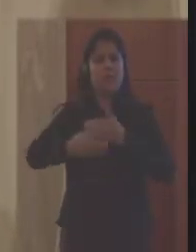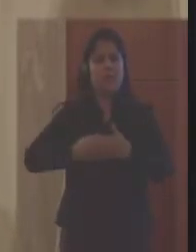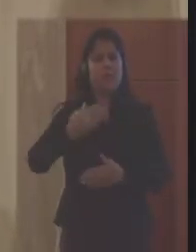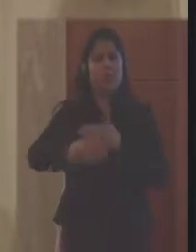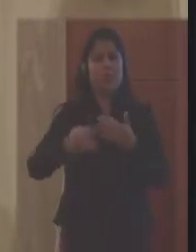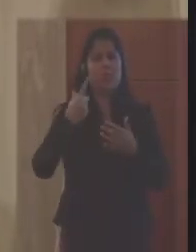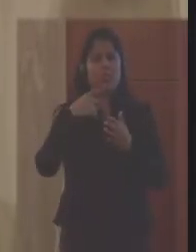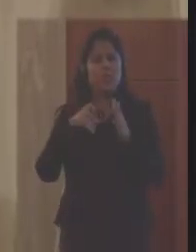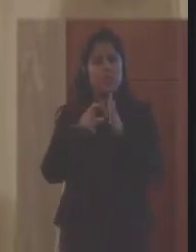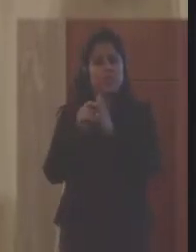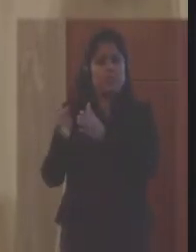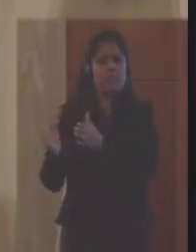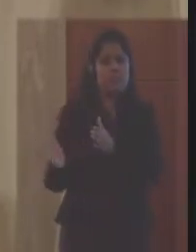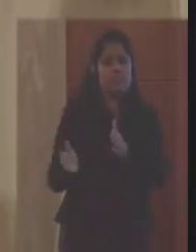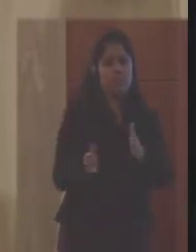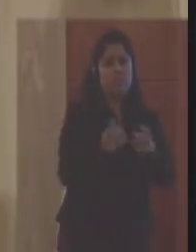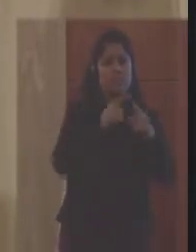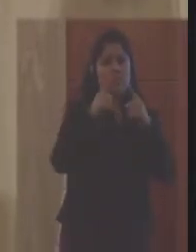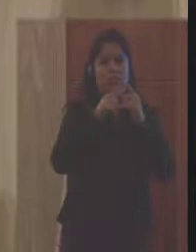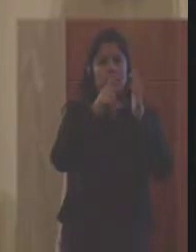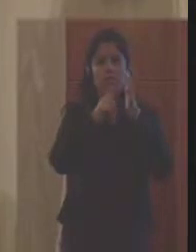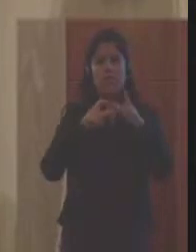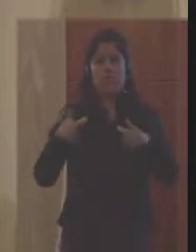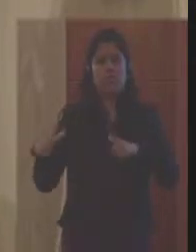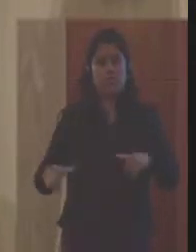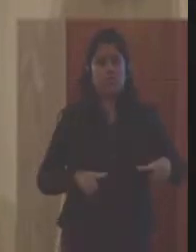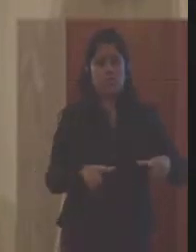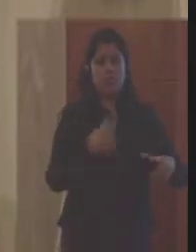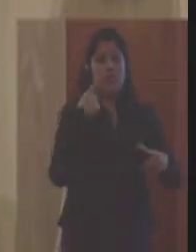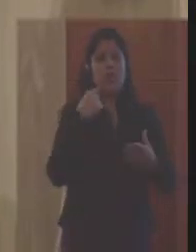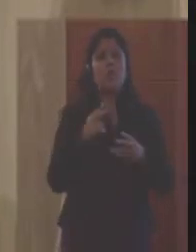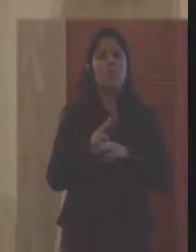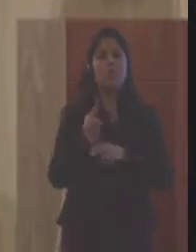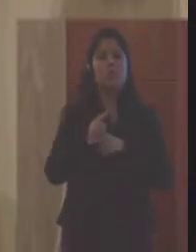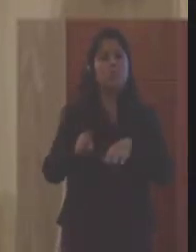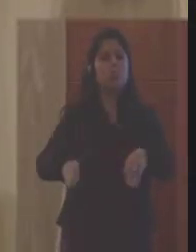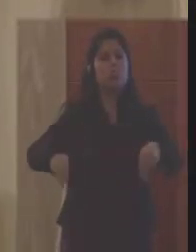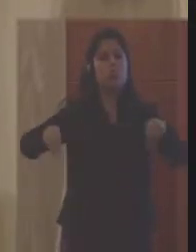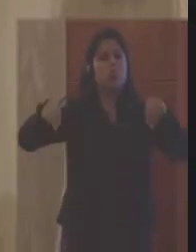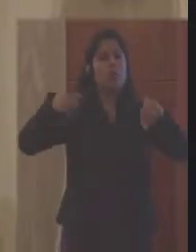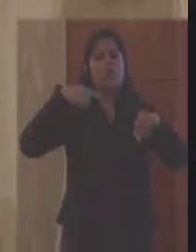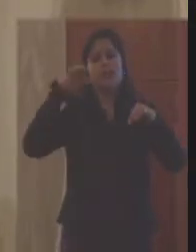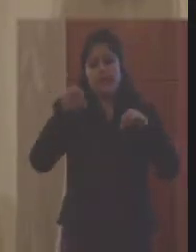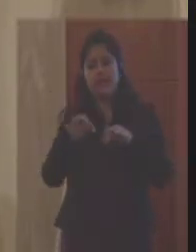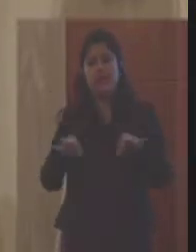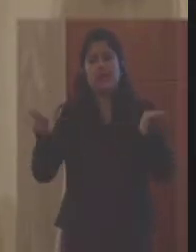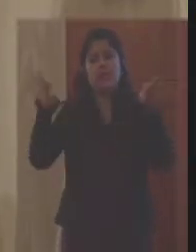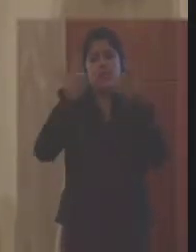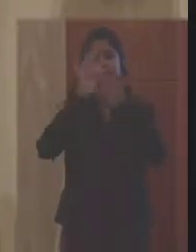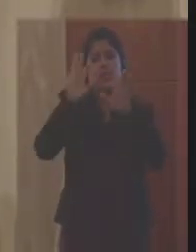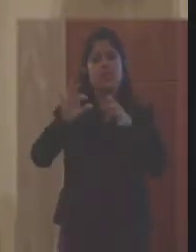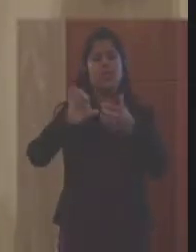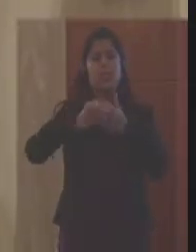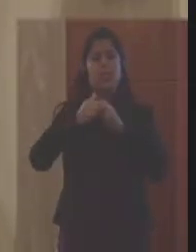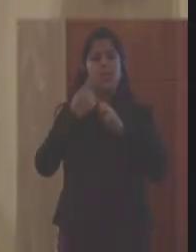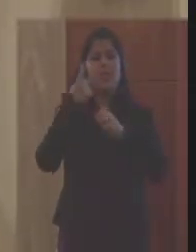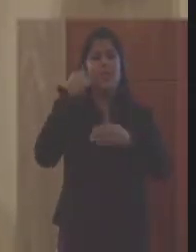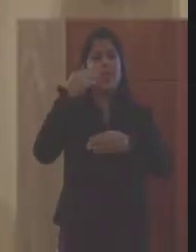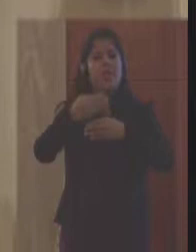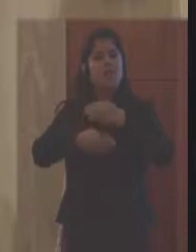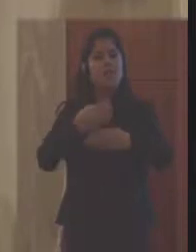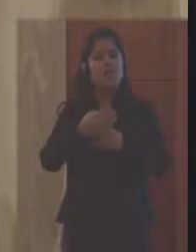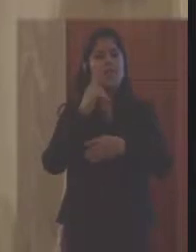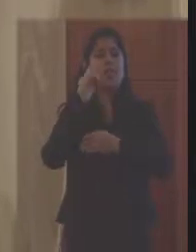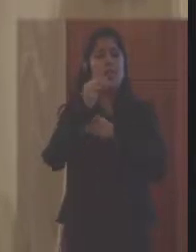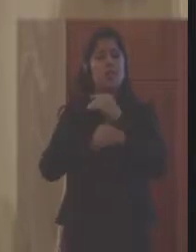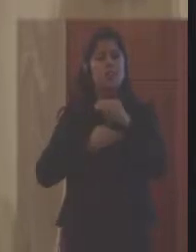de reglamentación lo que es los esquemas de ordenamiento territorial y el uso de los suelos. Ese es el problema del desarrollo en el mundo de